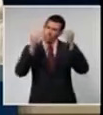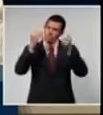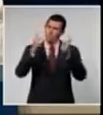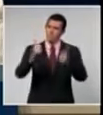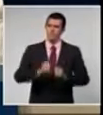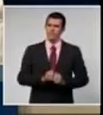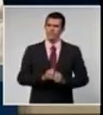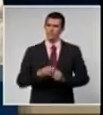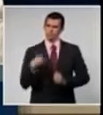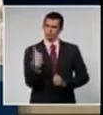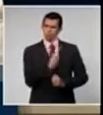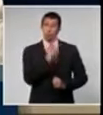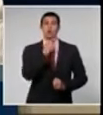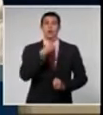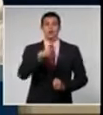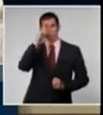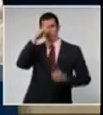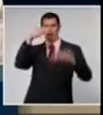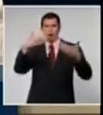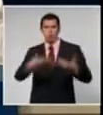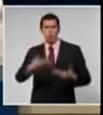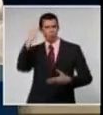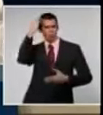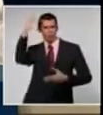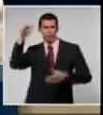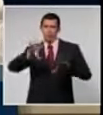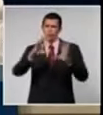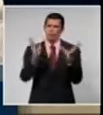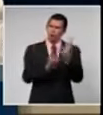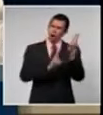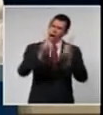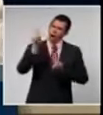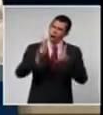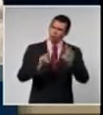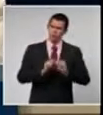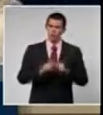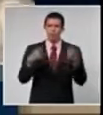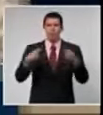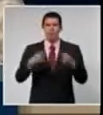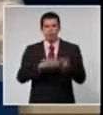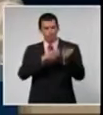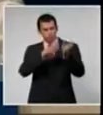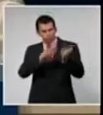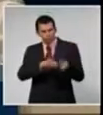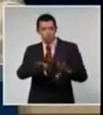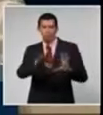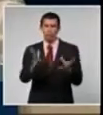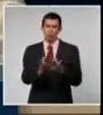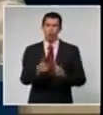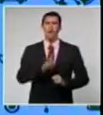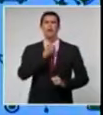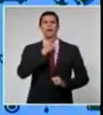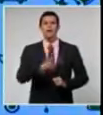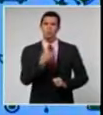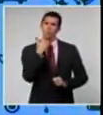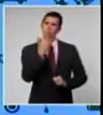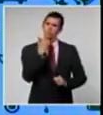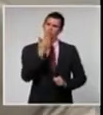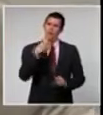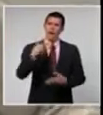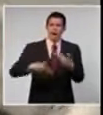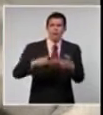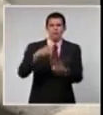exigir para poner el orden, con lo cual la policía nos ha acompañado, nos sigue acompañando.